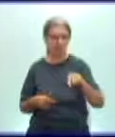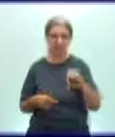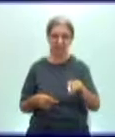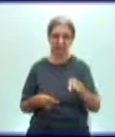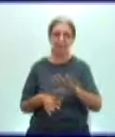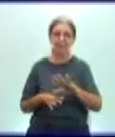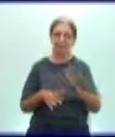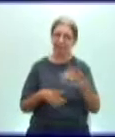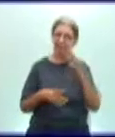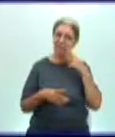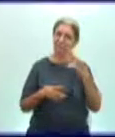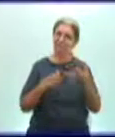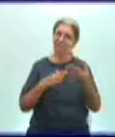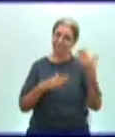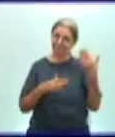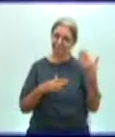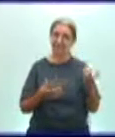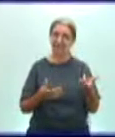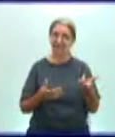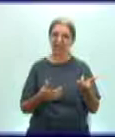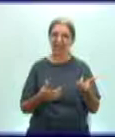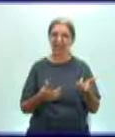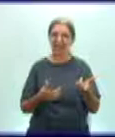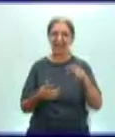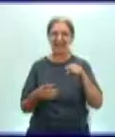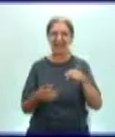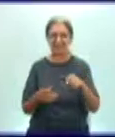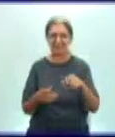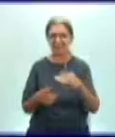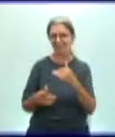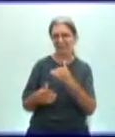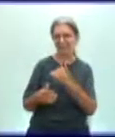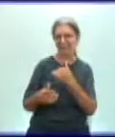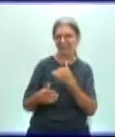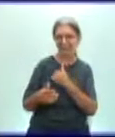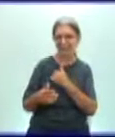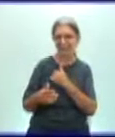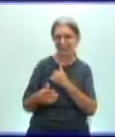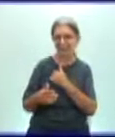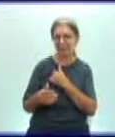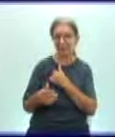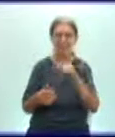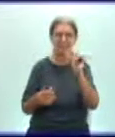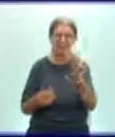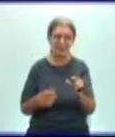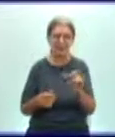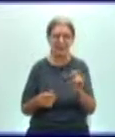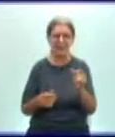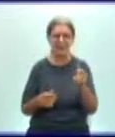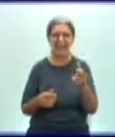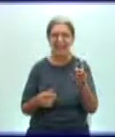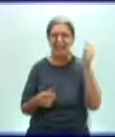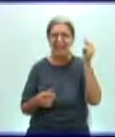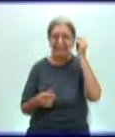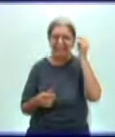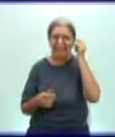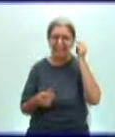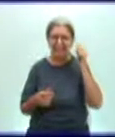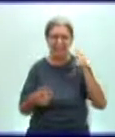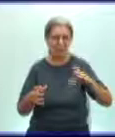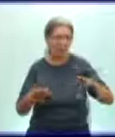vimos anticipadamente. El caciquismo y el militarismo, que de tan triste recordación en